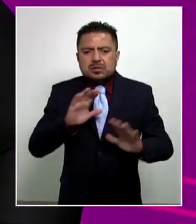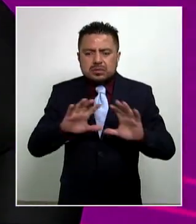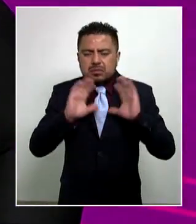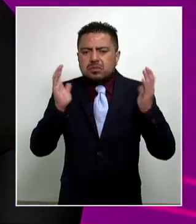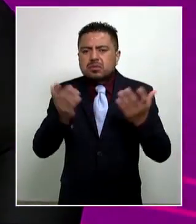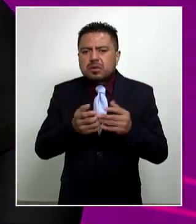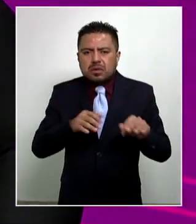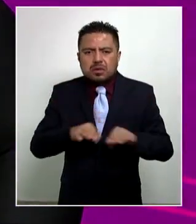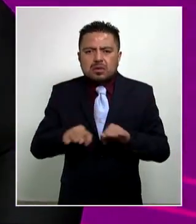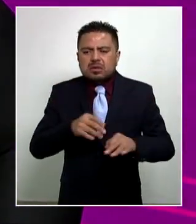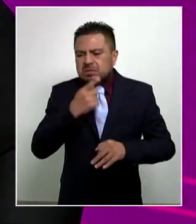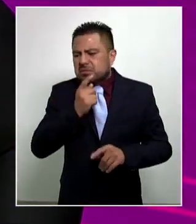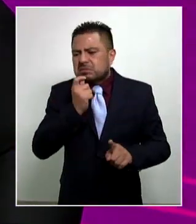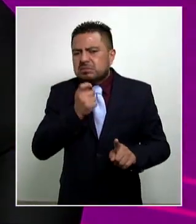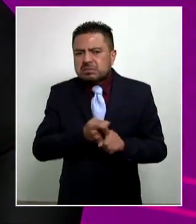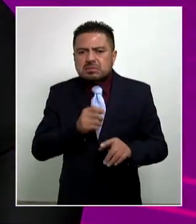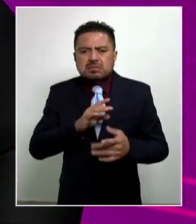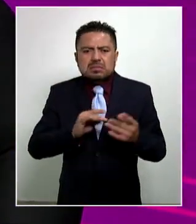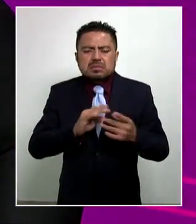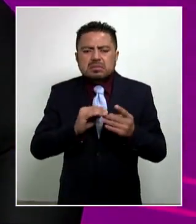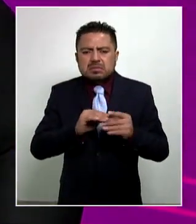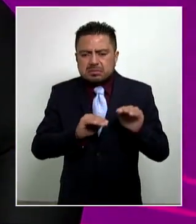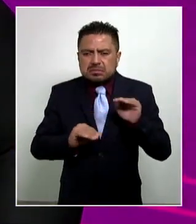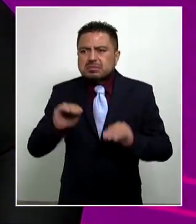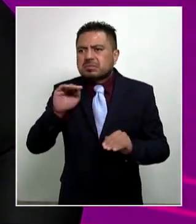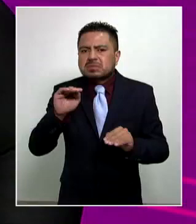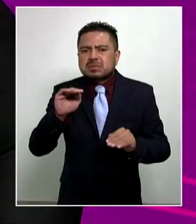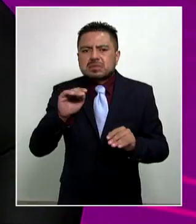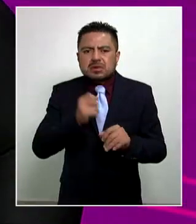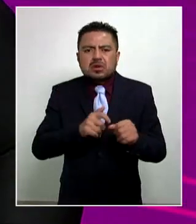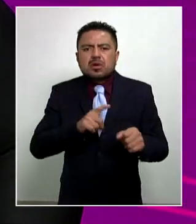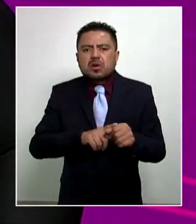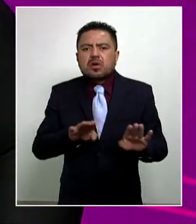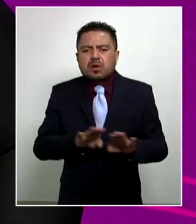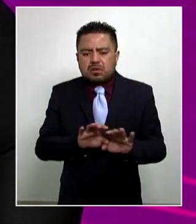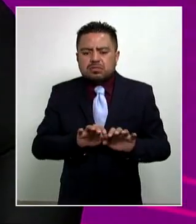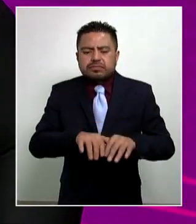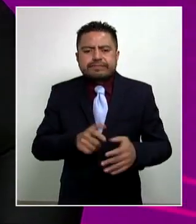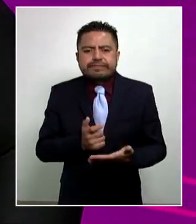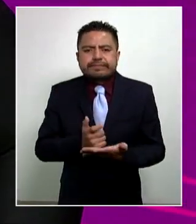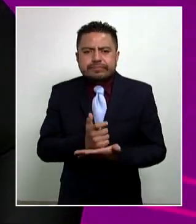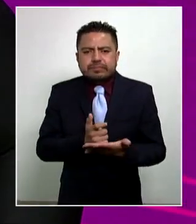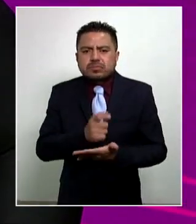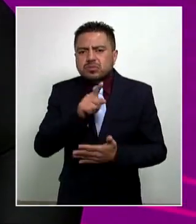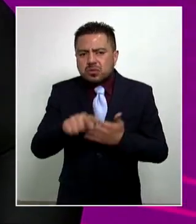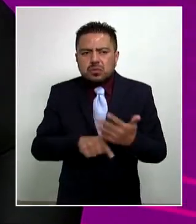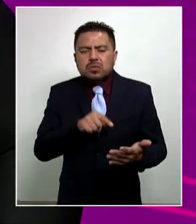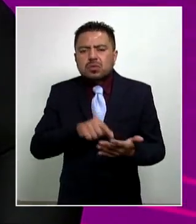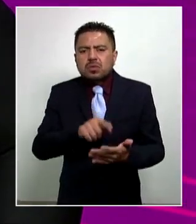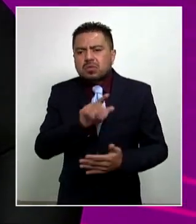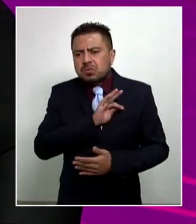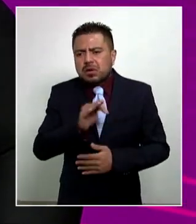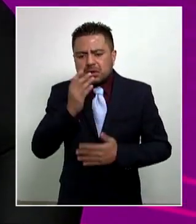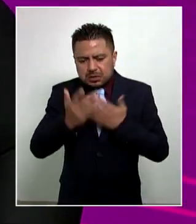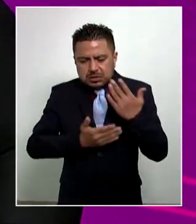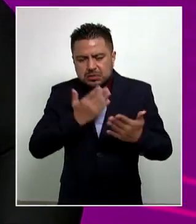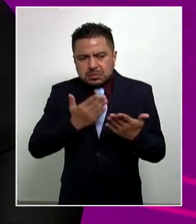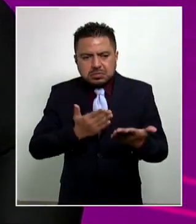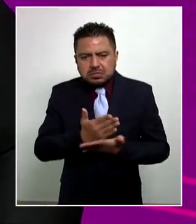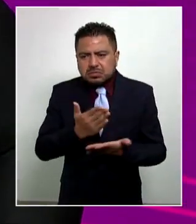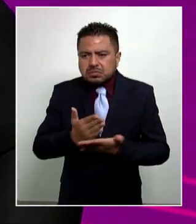del trabajo. ¿Qué quiero decir con escala social? En donde, ¿qué ingreso tienes? ¿A qué lugares puedes ir a